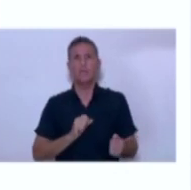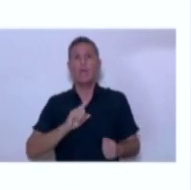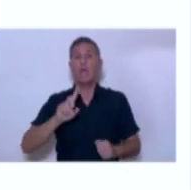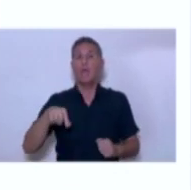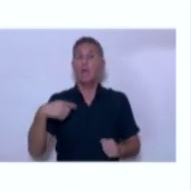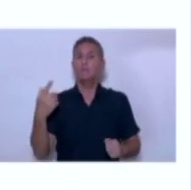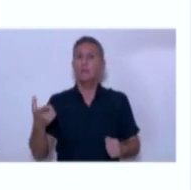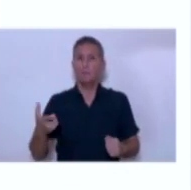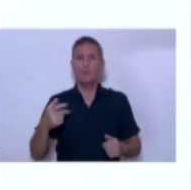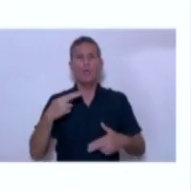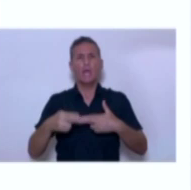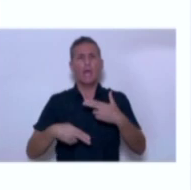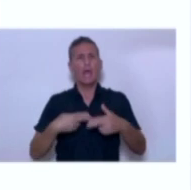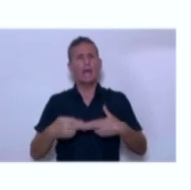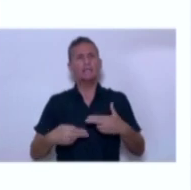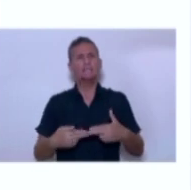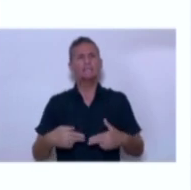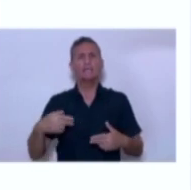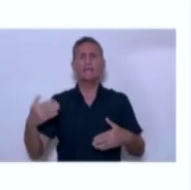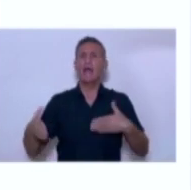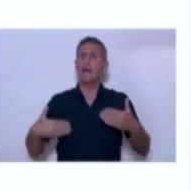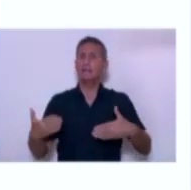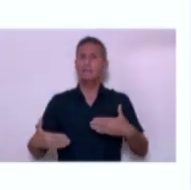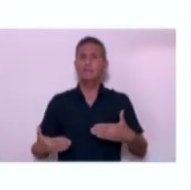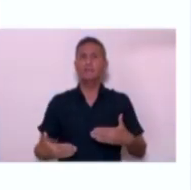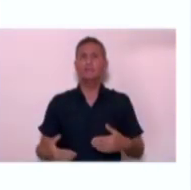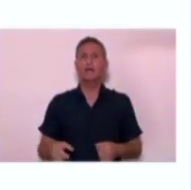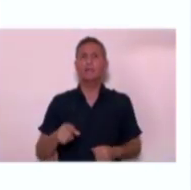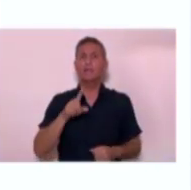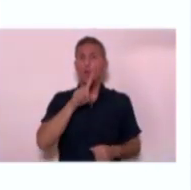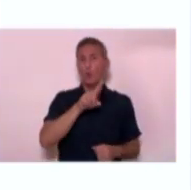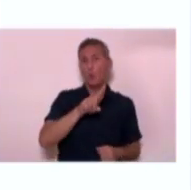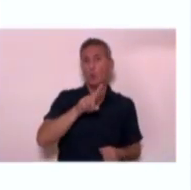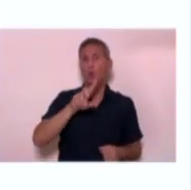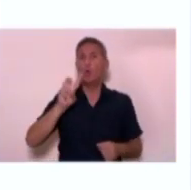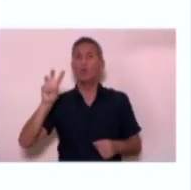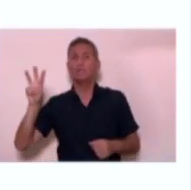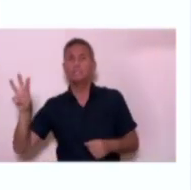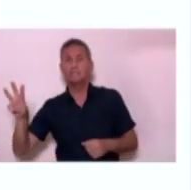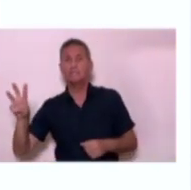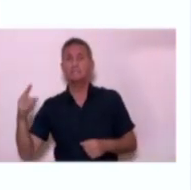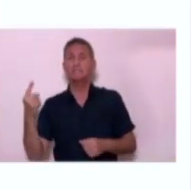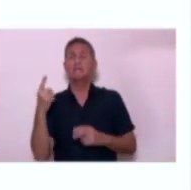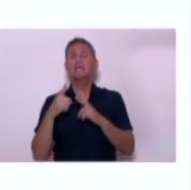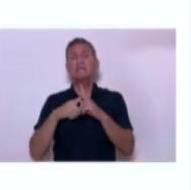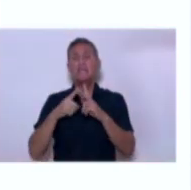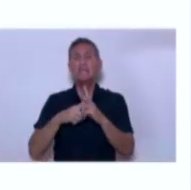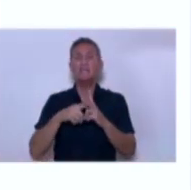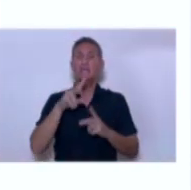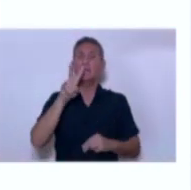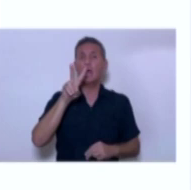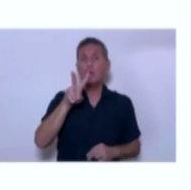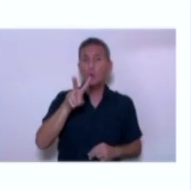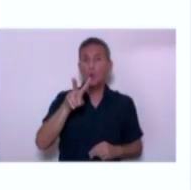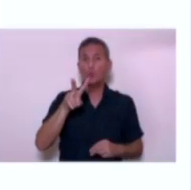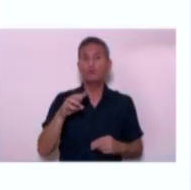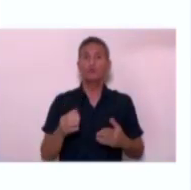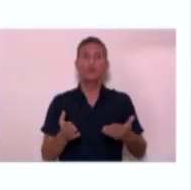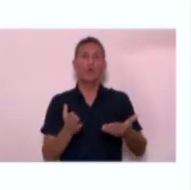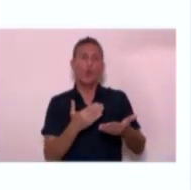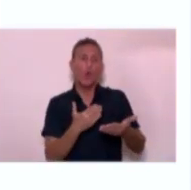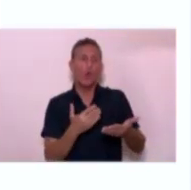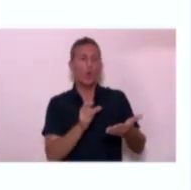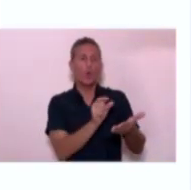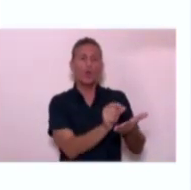trampas. Después van a realizar las actividades 1 y 3 derivadas del texto. Y la 2, si el